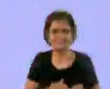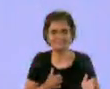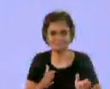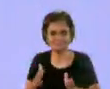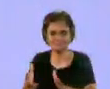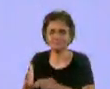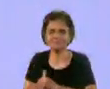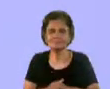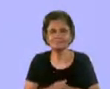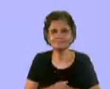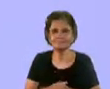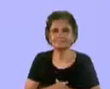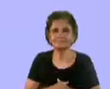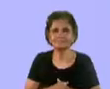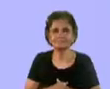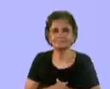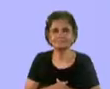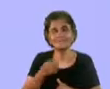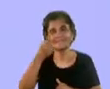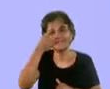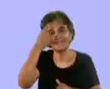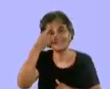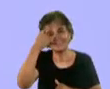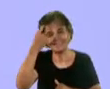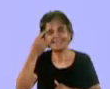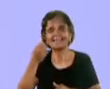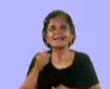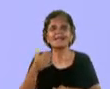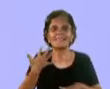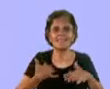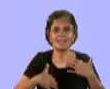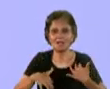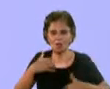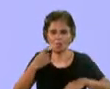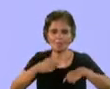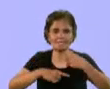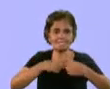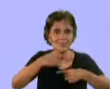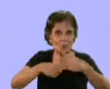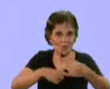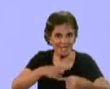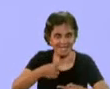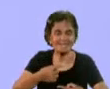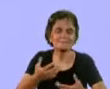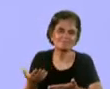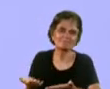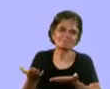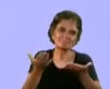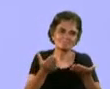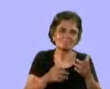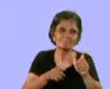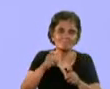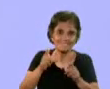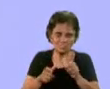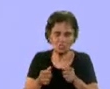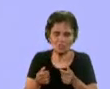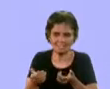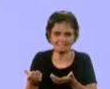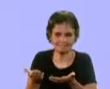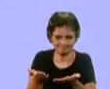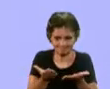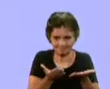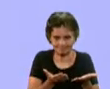La iniciativa Moda Circular, una feria social, es un espacio que se le ofrece a los emprendedores. Es una